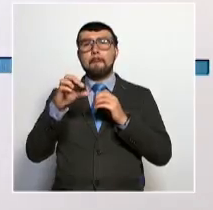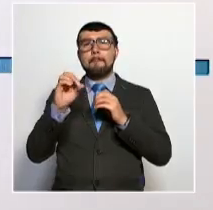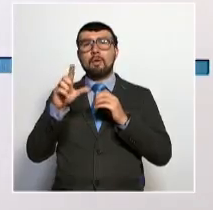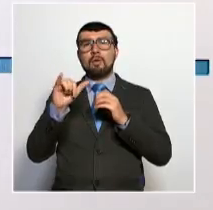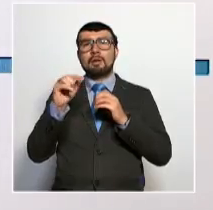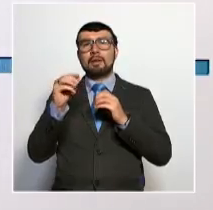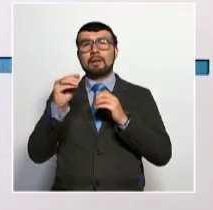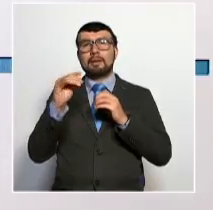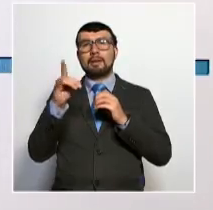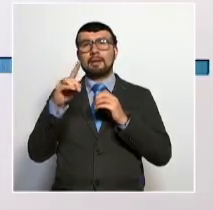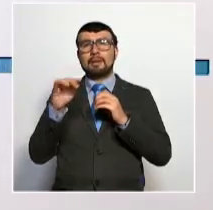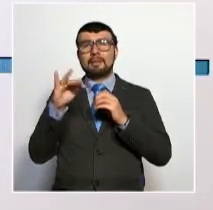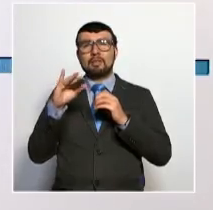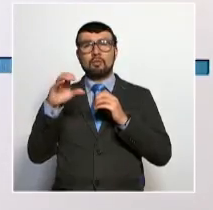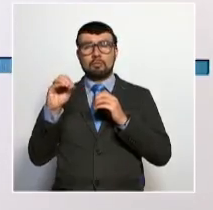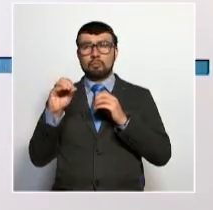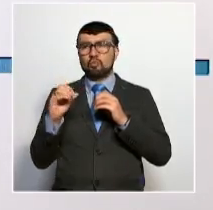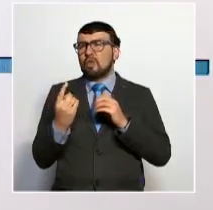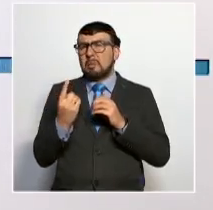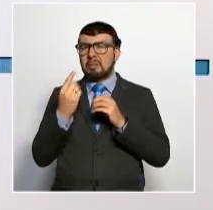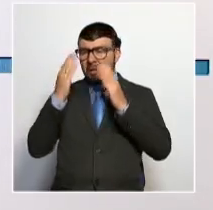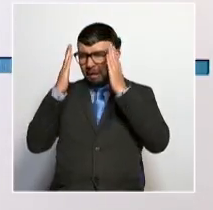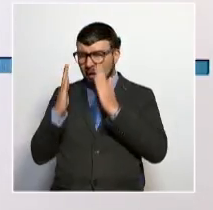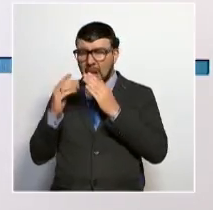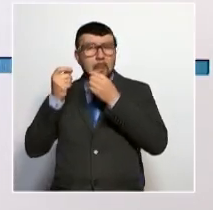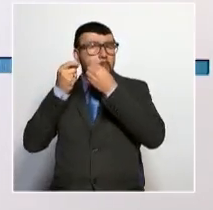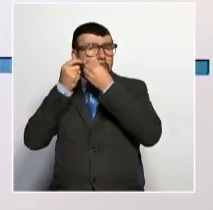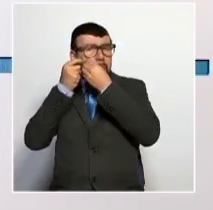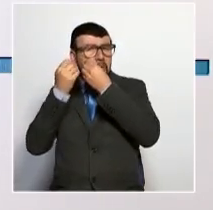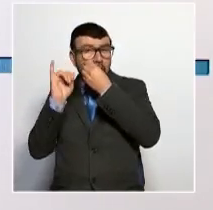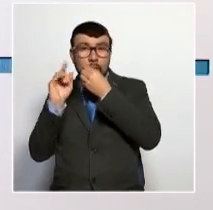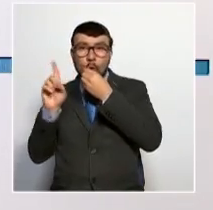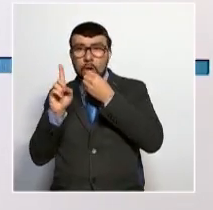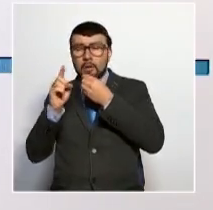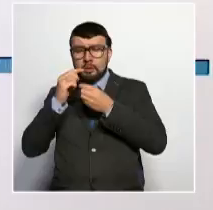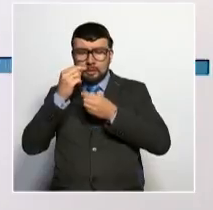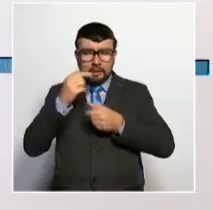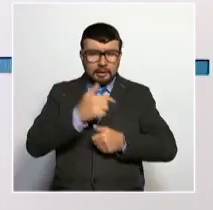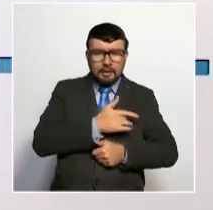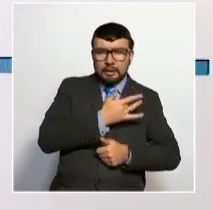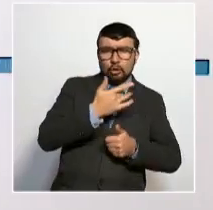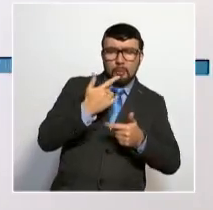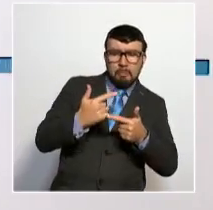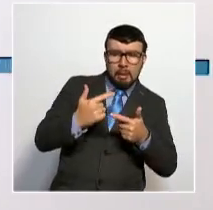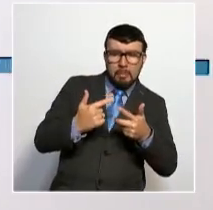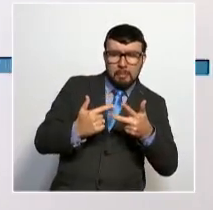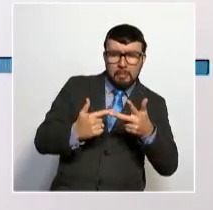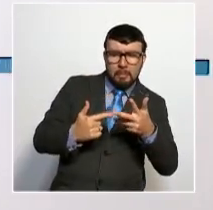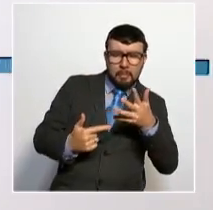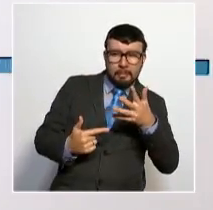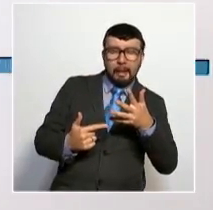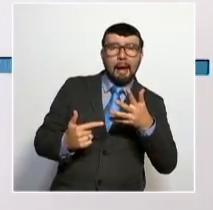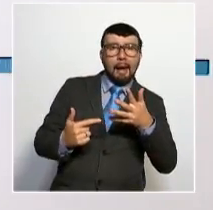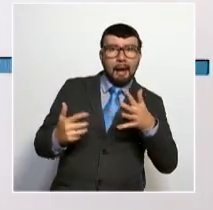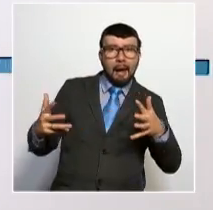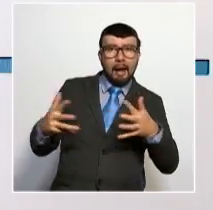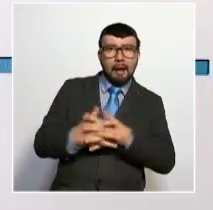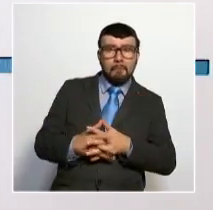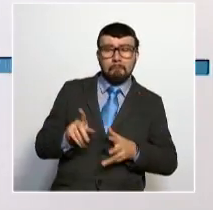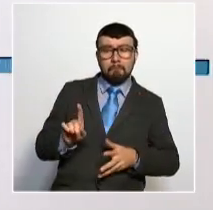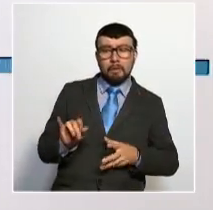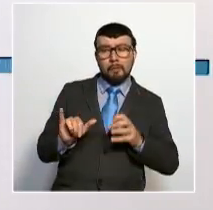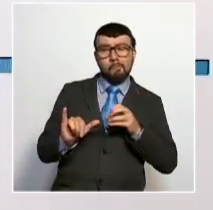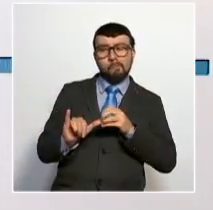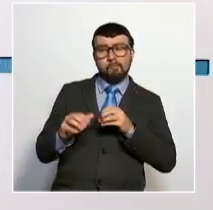un síntoma aislado, sino como parte de todo un conjunto de síntomas que pueden estar llevando a pensar en una enfermedad